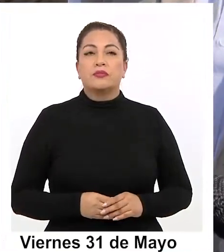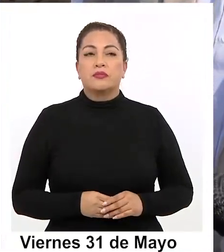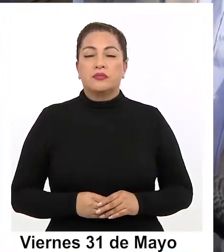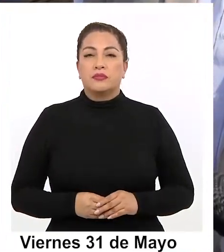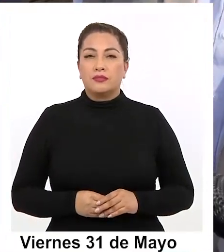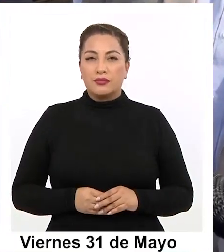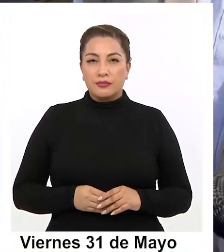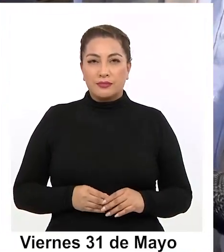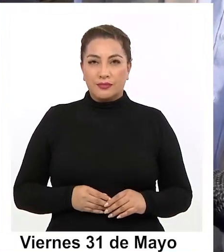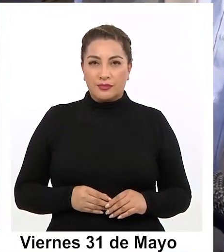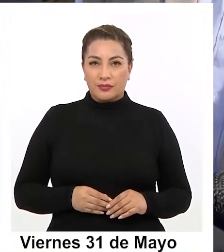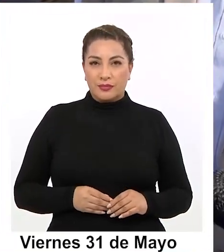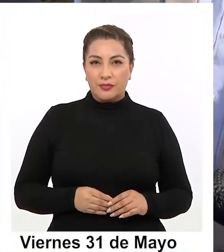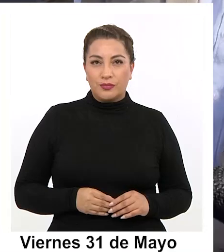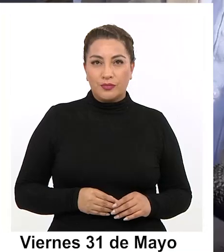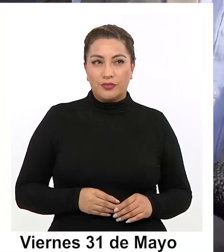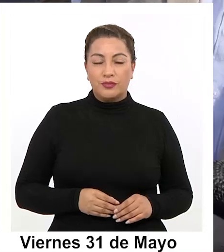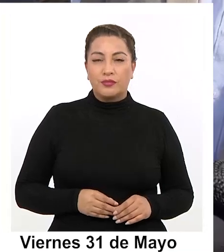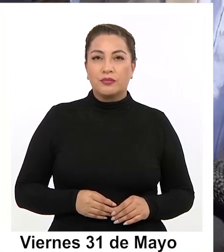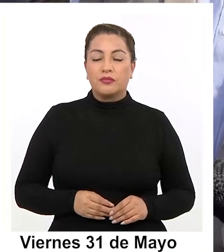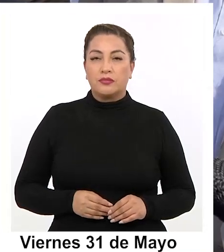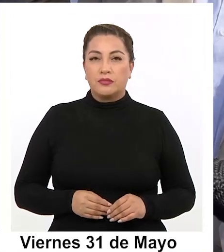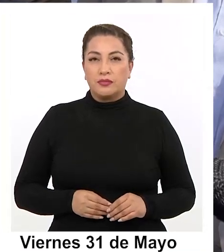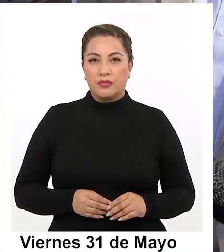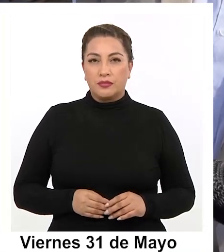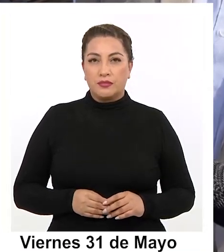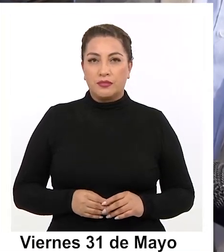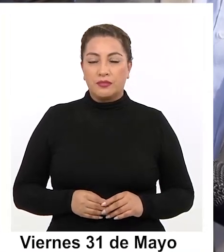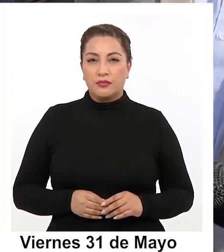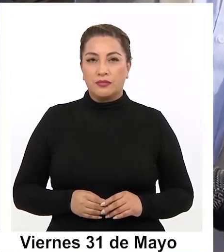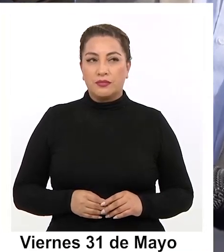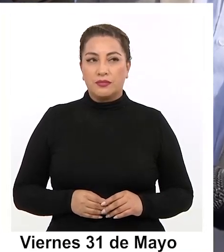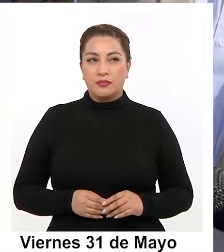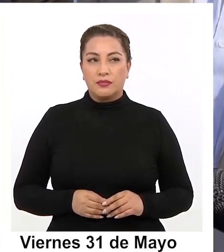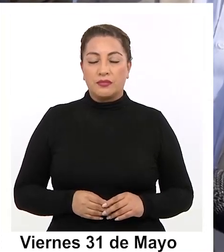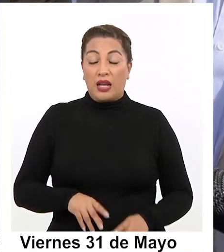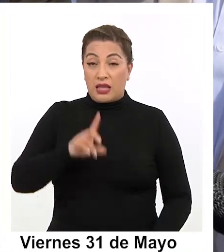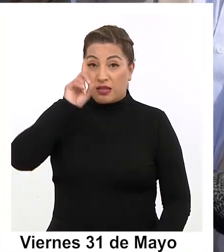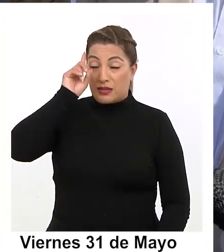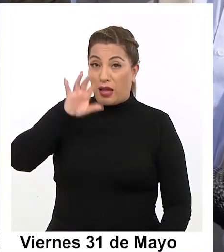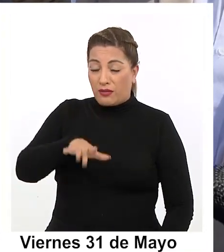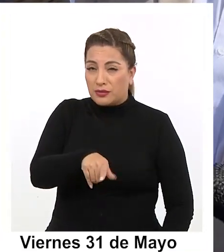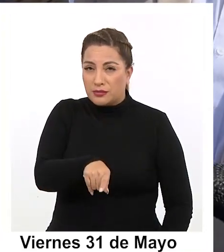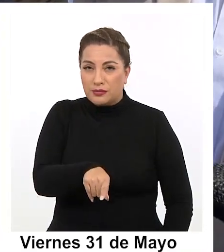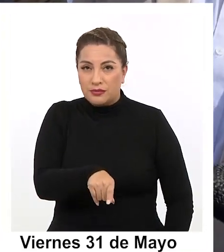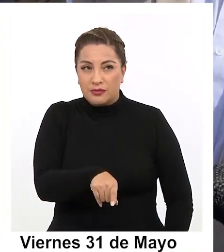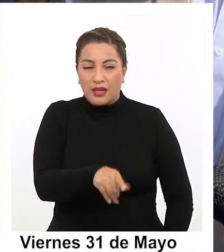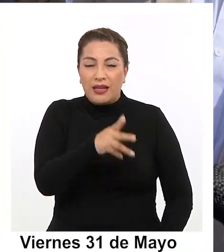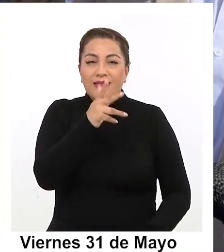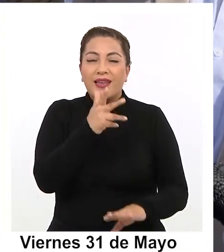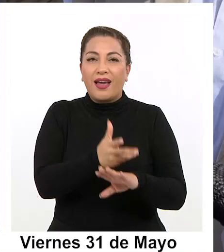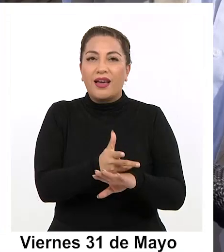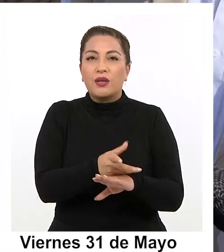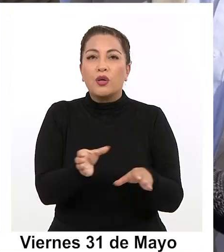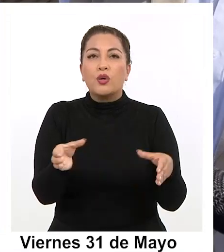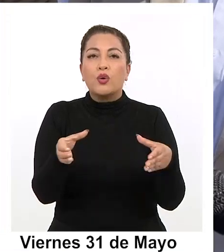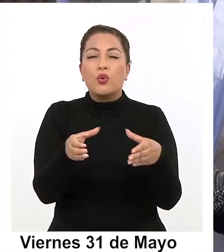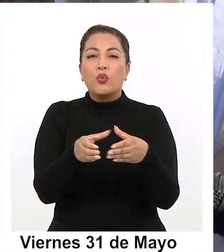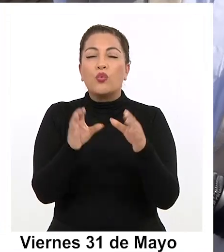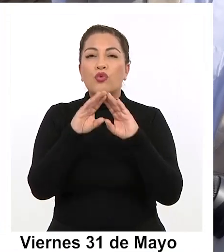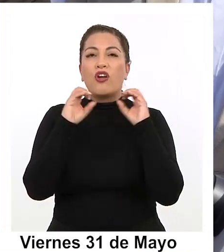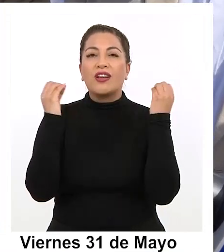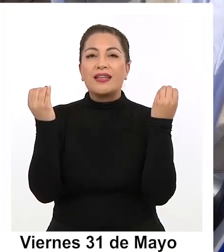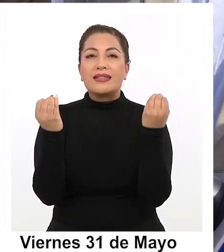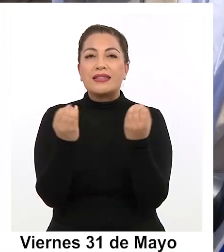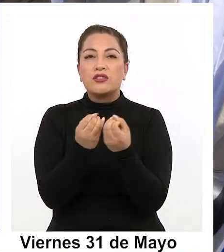logró eh ir eh eh acreditando Verdad la existencia de una organización